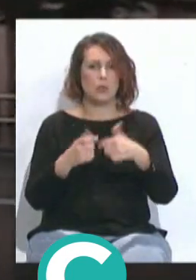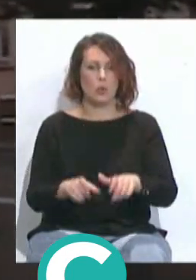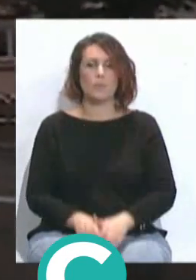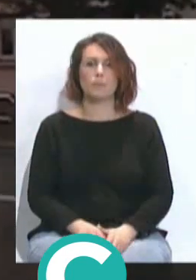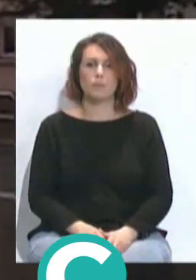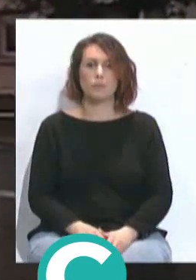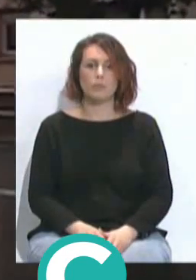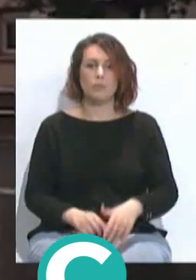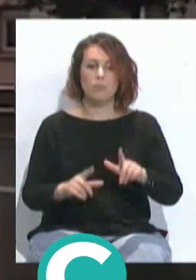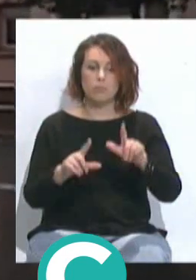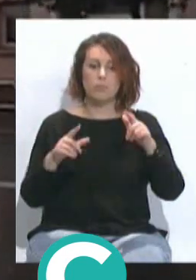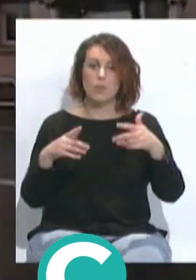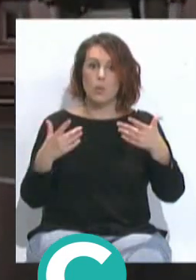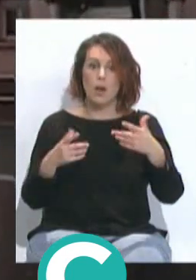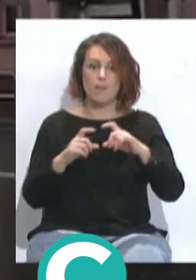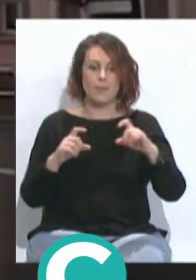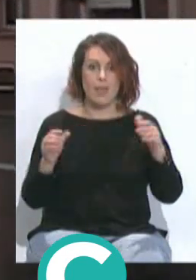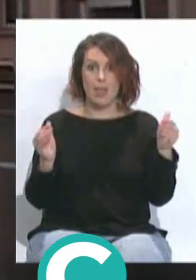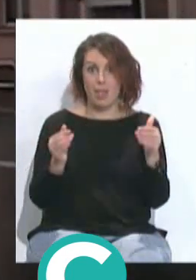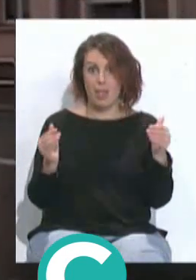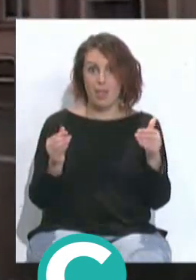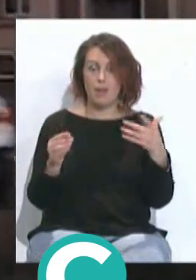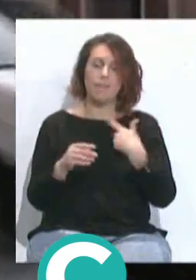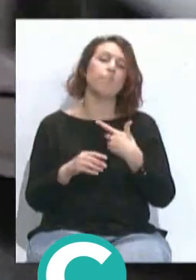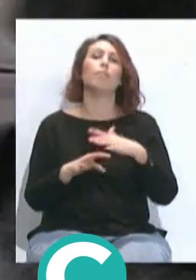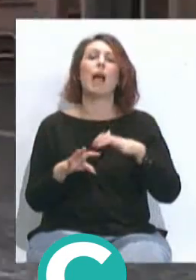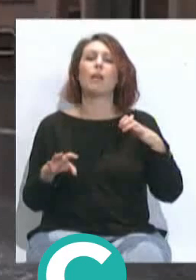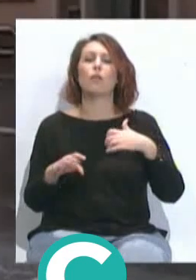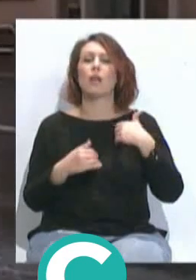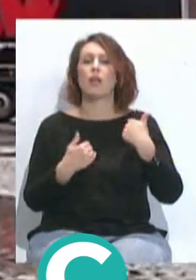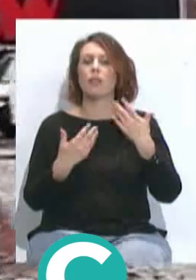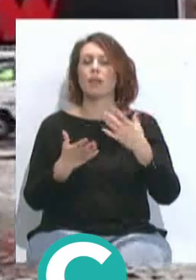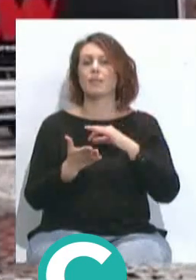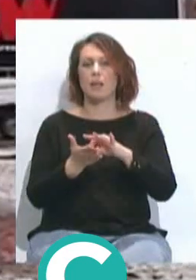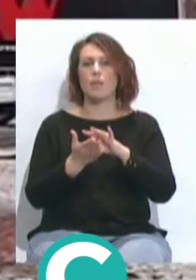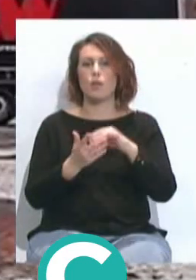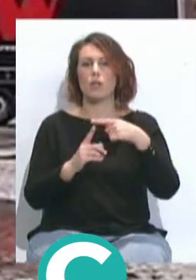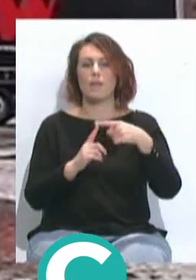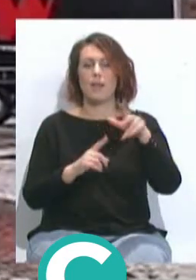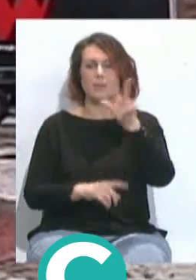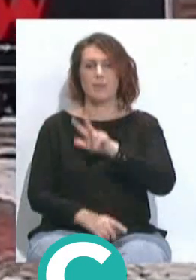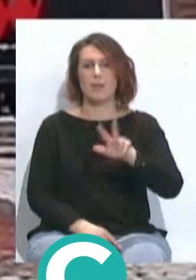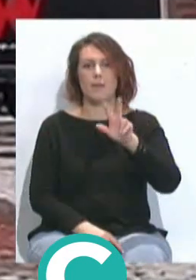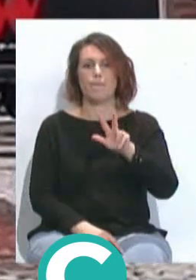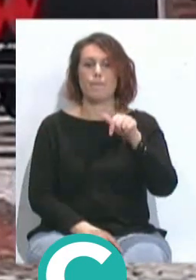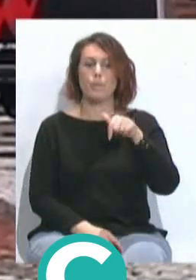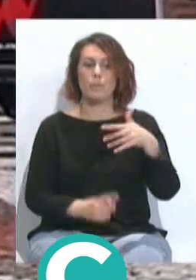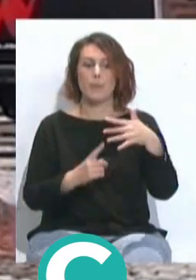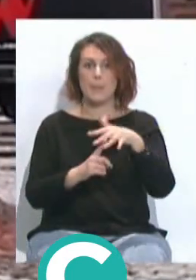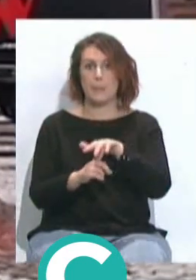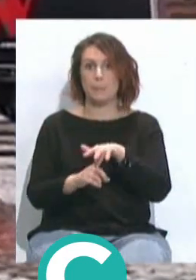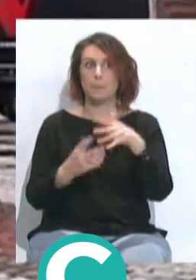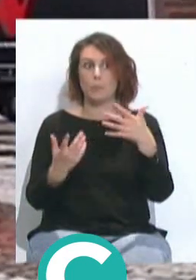las protagonistas serán las pequeñas empresas la mayoría de las que ofrecen el servicio a nivel estatal en este caso